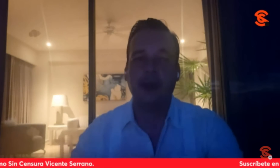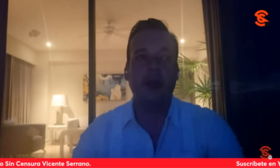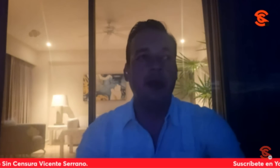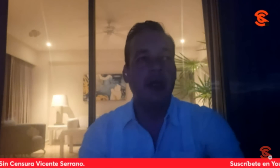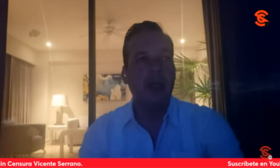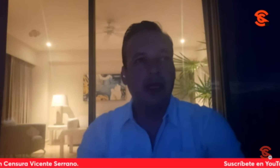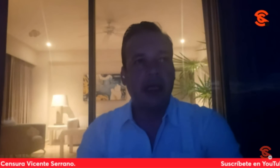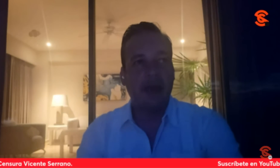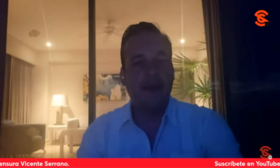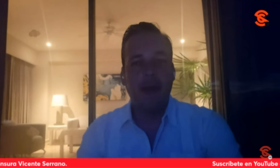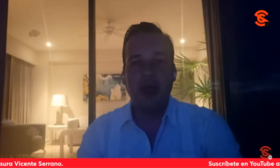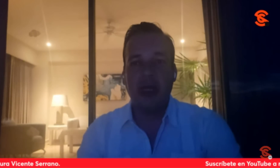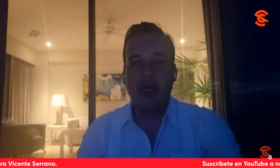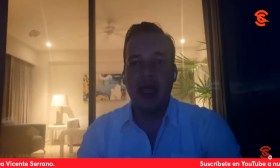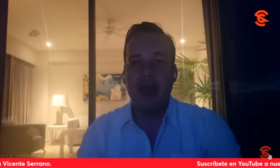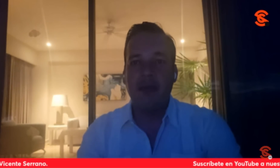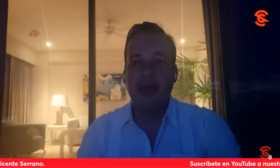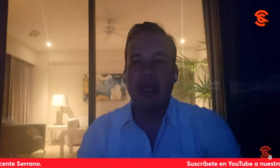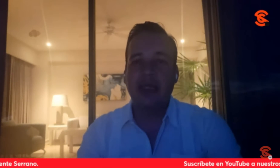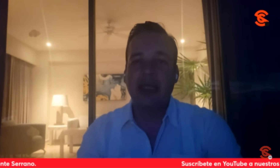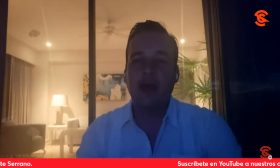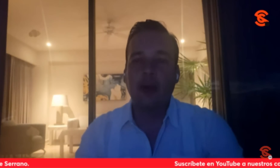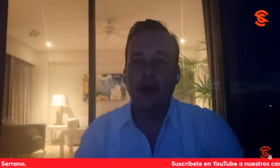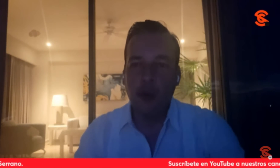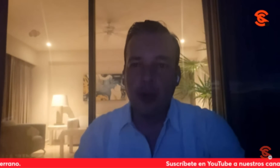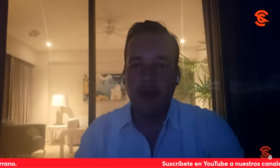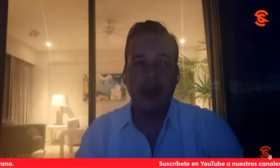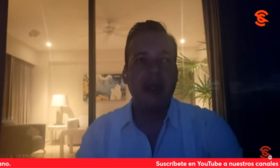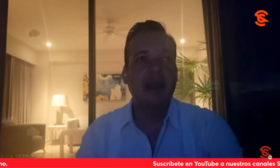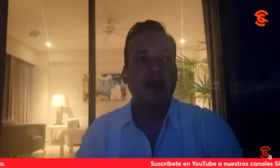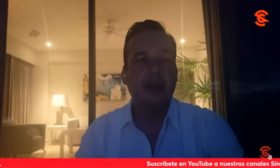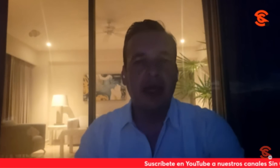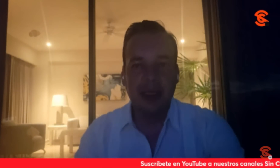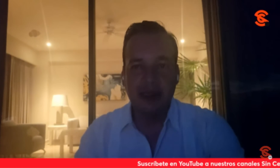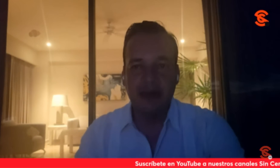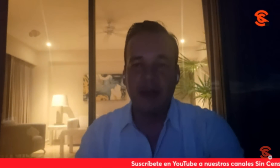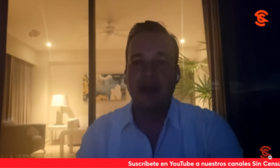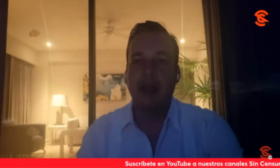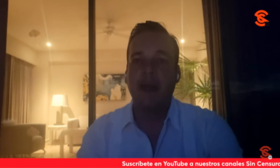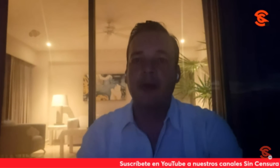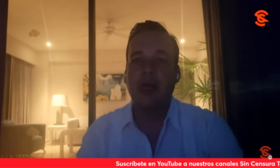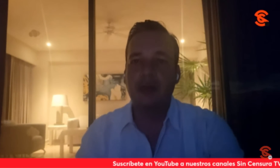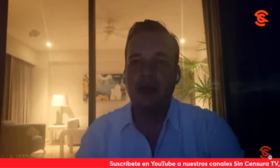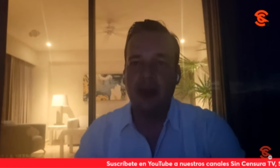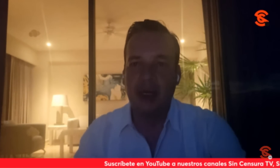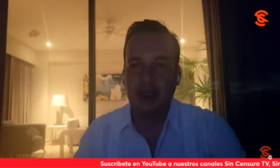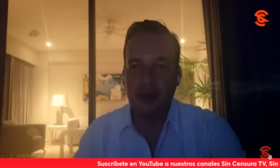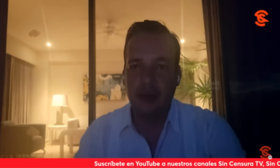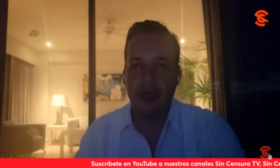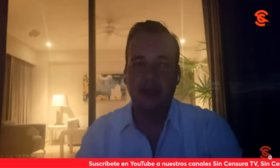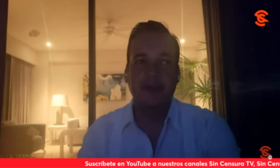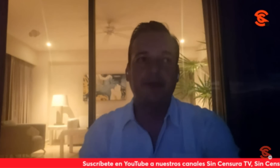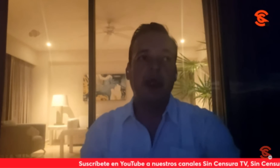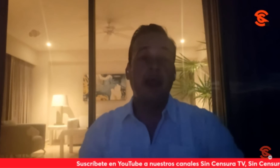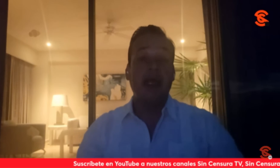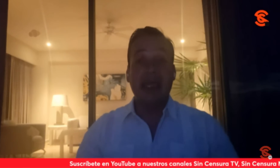se demostró que fue obtenida mediante tortura, mediante amenazas, mediante la violación de derechos humanos. Y